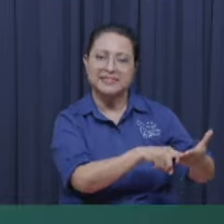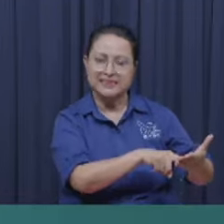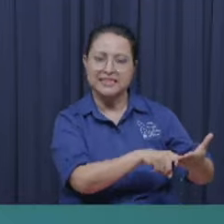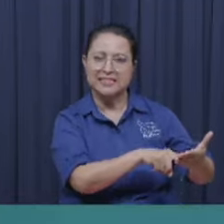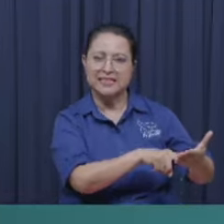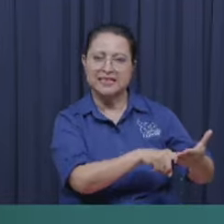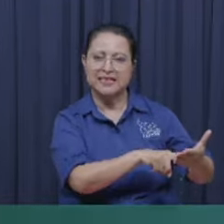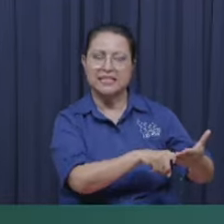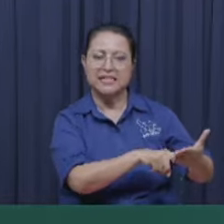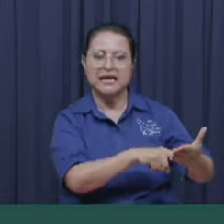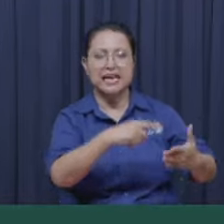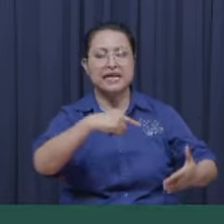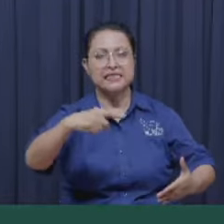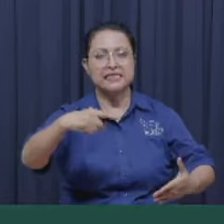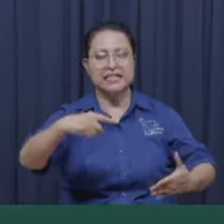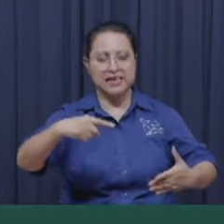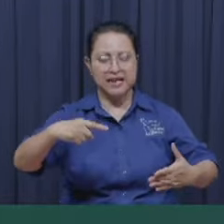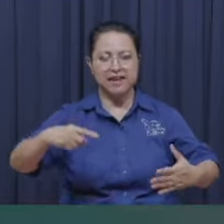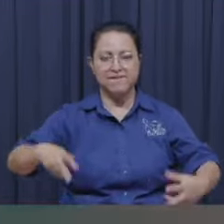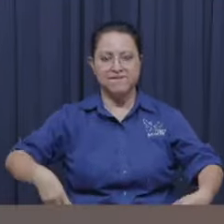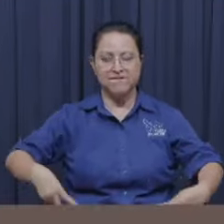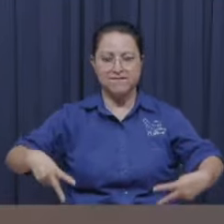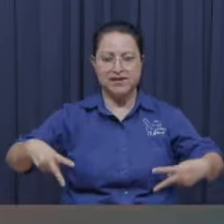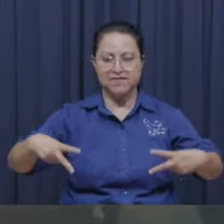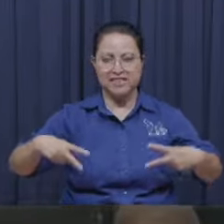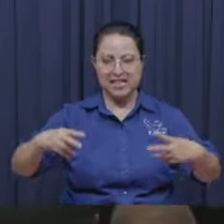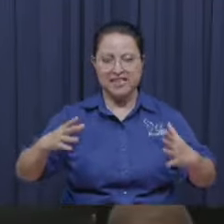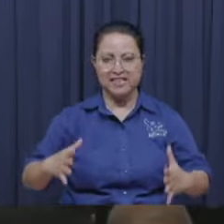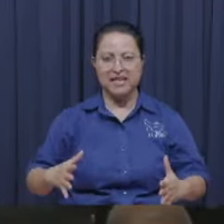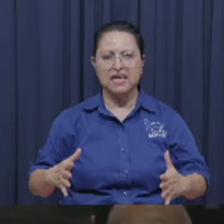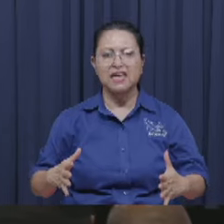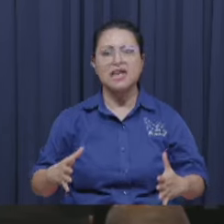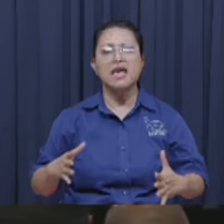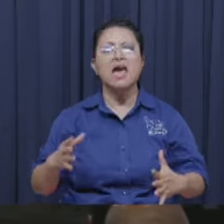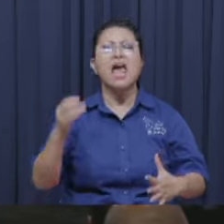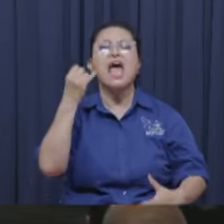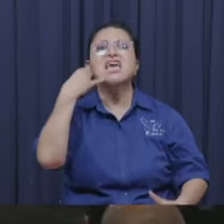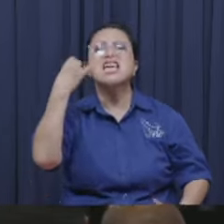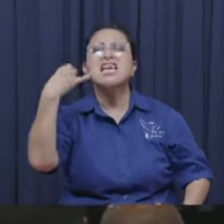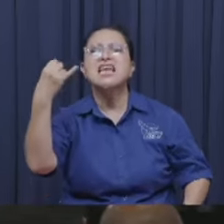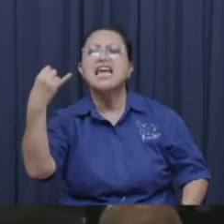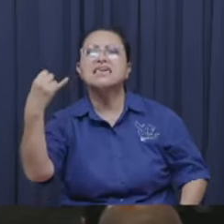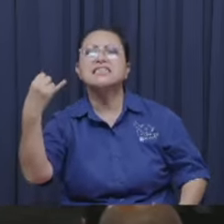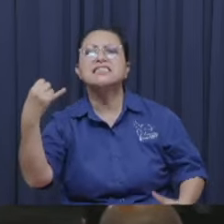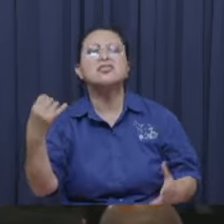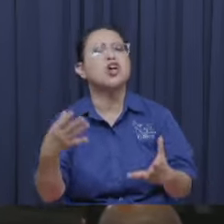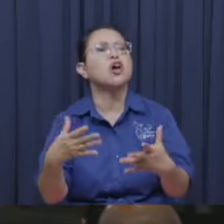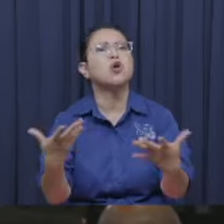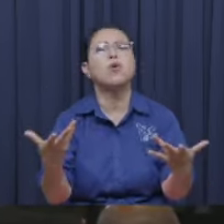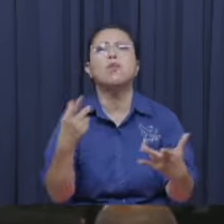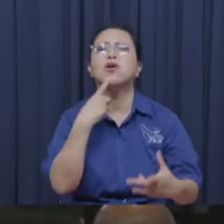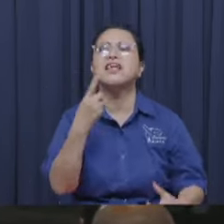viviente, ¿alguien sabe hablar inglés? ¿Cómo se diría ser viviente?